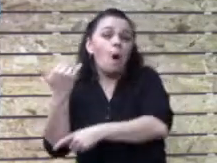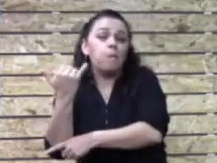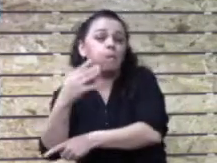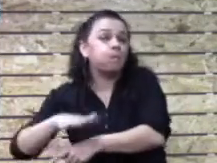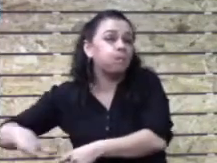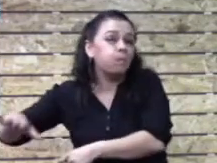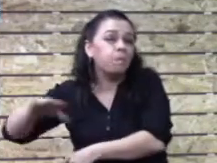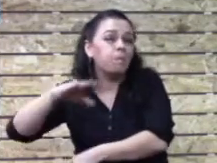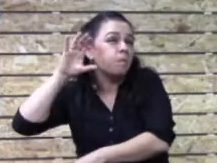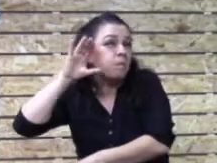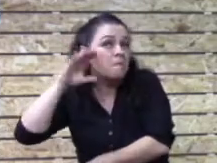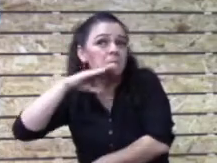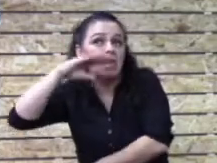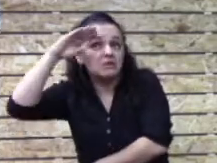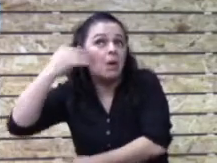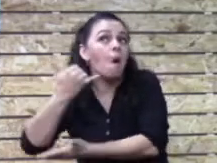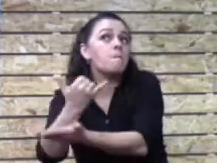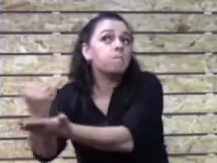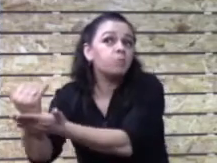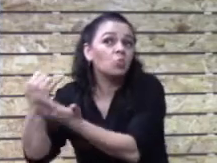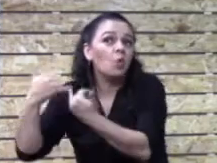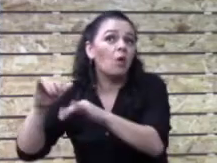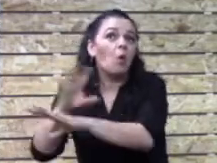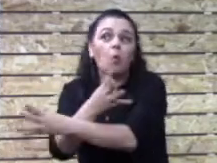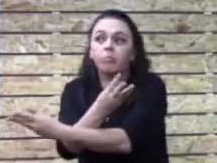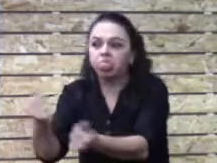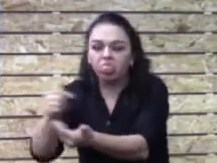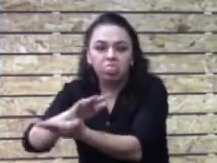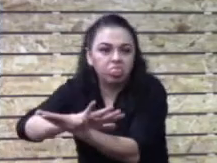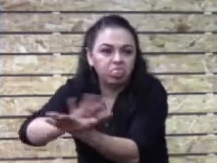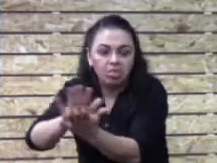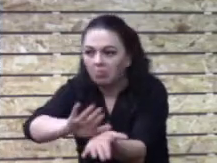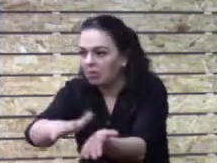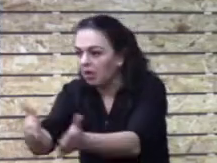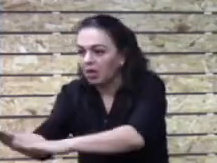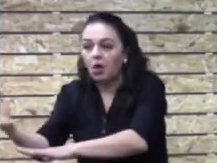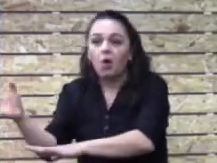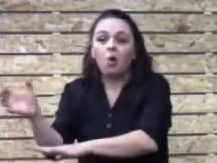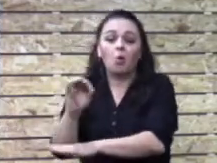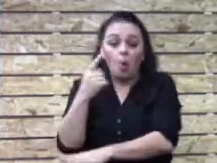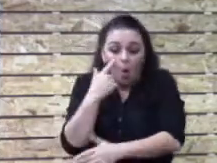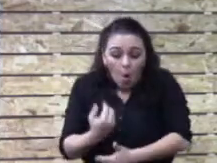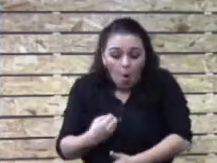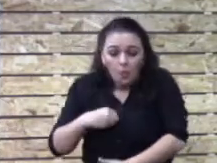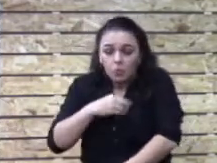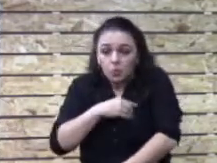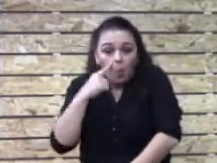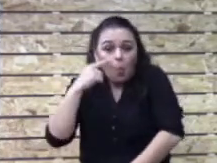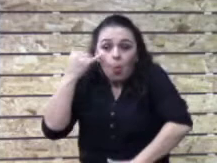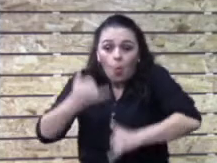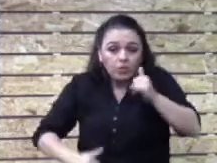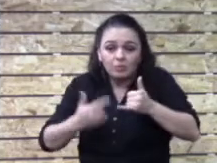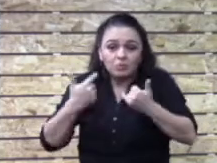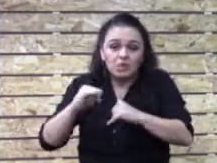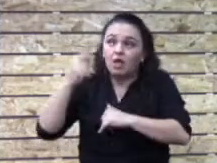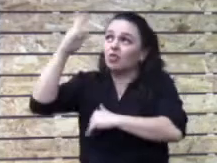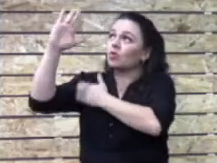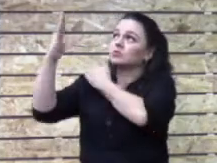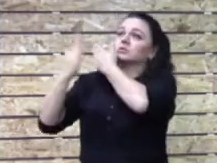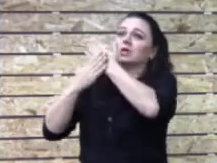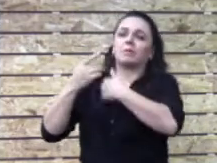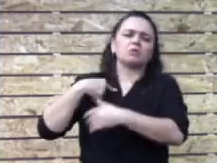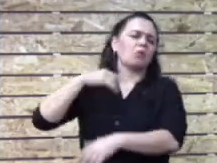escuches el llamado de Dios. Allí donde estás, entrégate a Cristo. Dale tu vida al Señor. Dile: Señor, soy